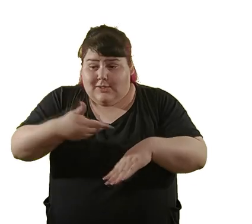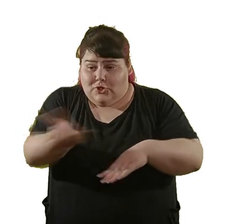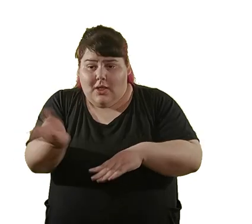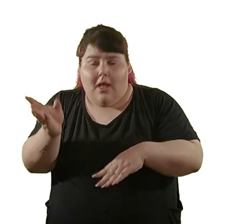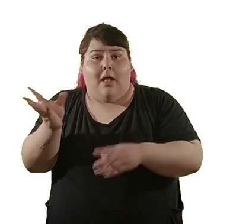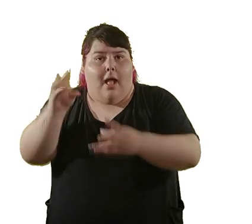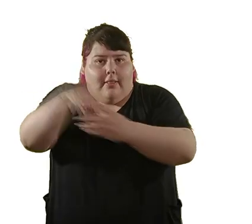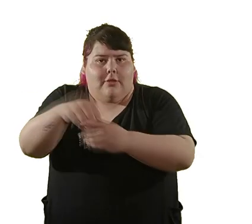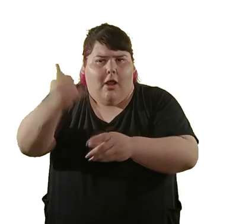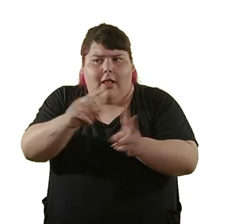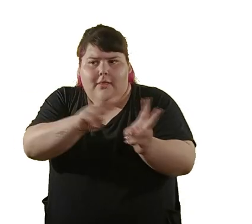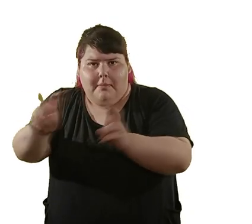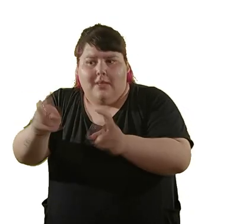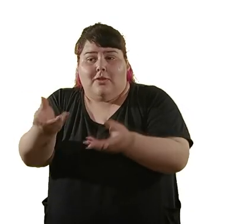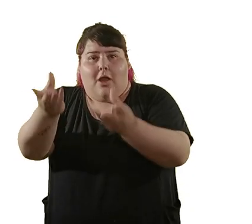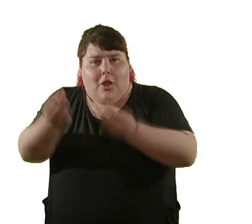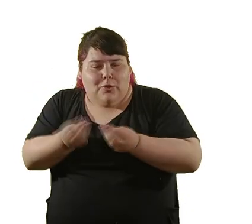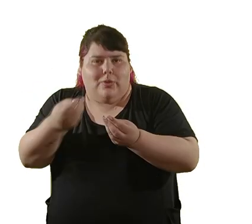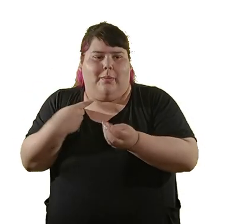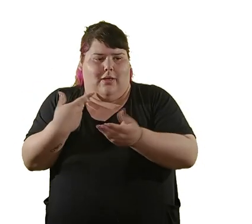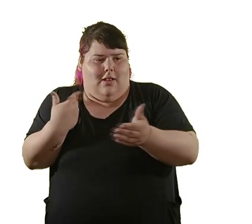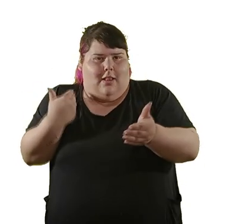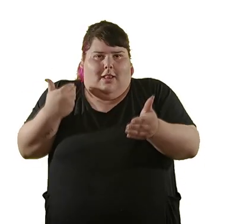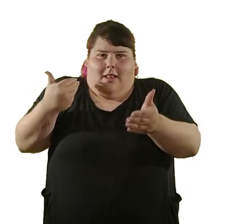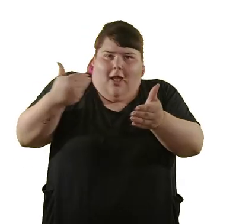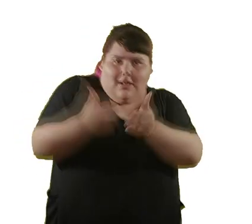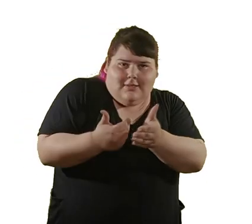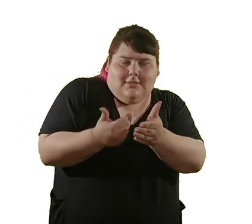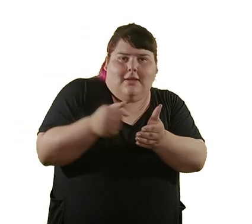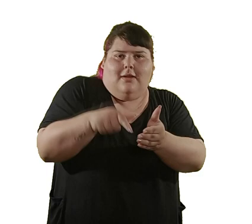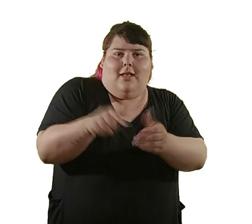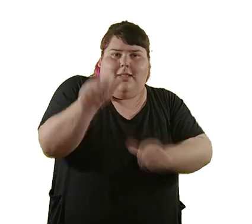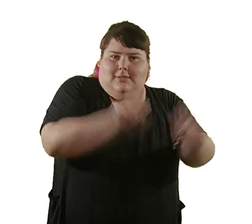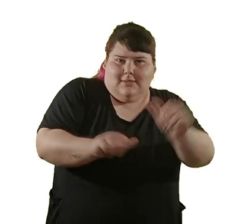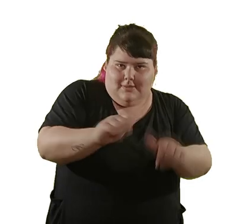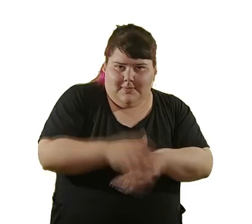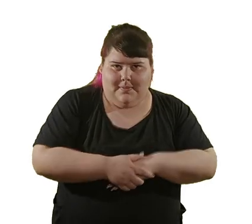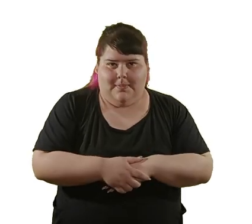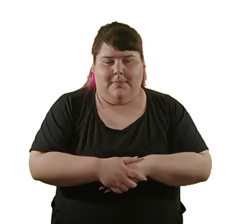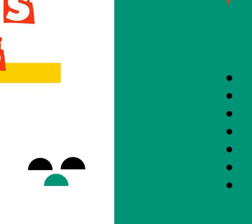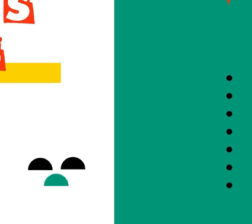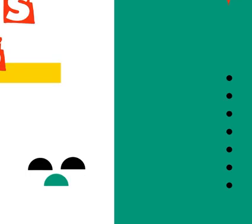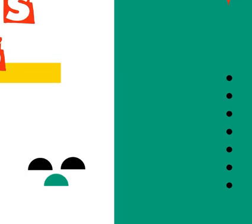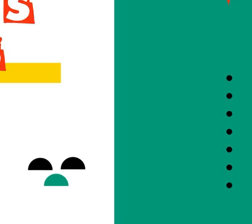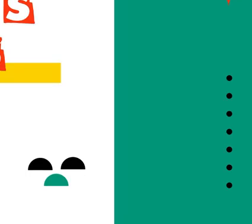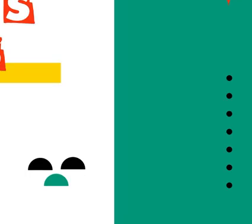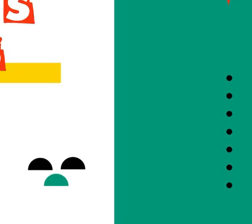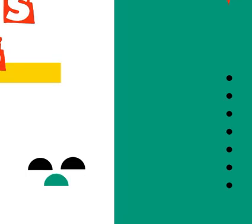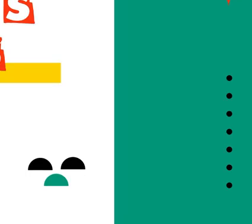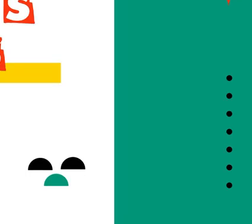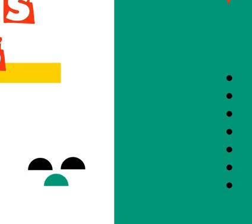creo que eso también podría ayudar a que cada vez estemos un poco más cerca de lo que a veces vemos tan lejano, que es la ciencia.